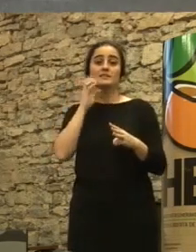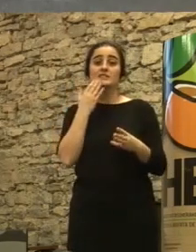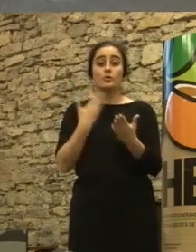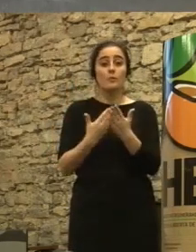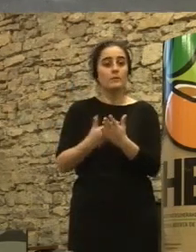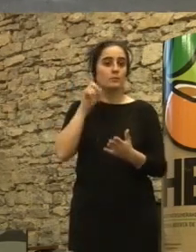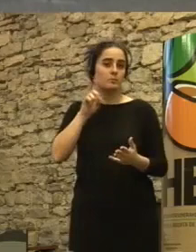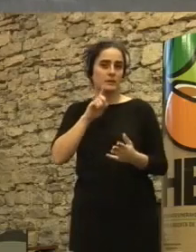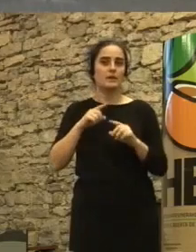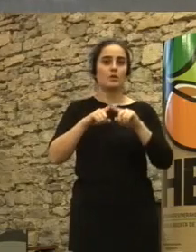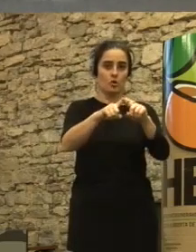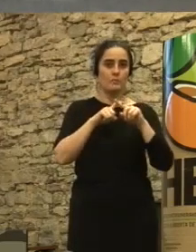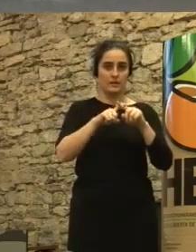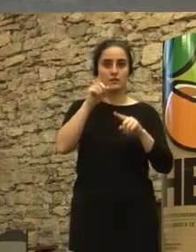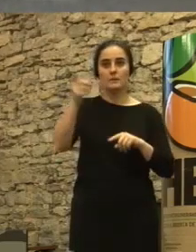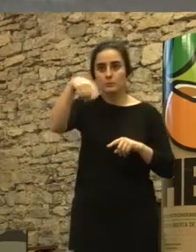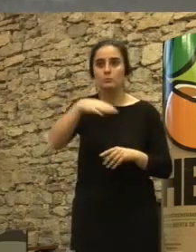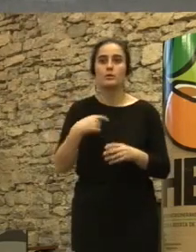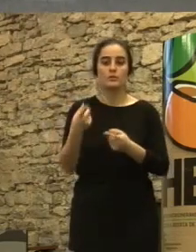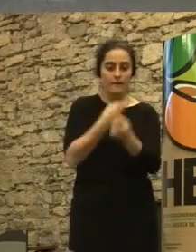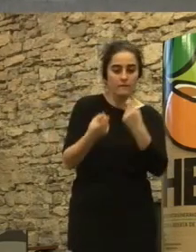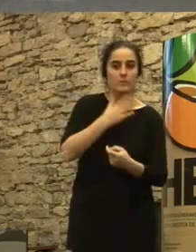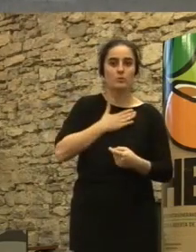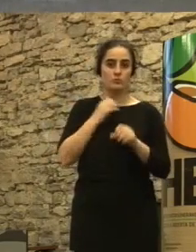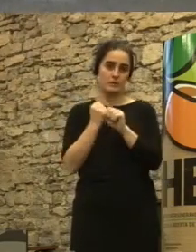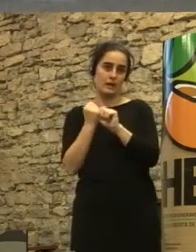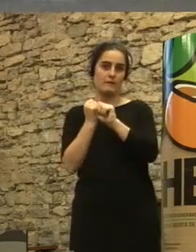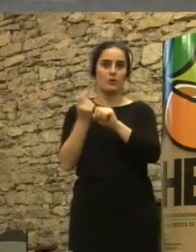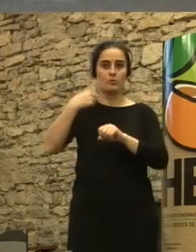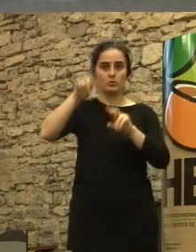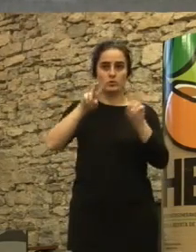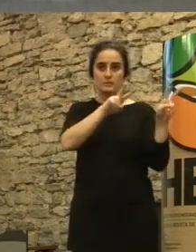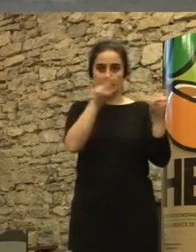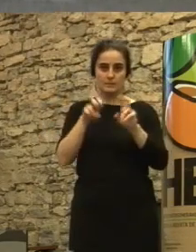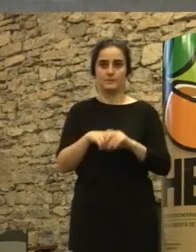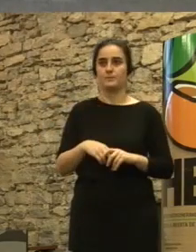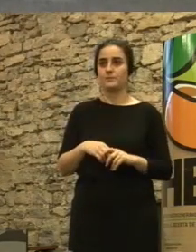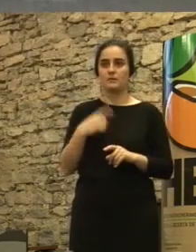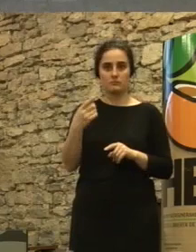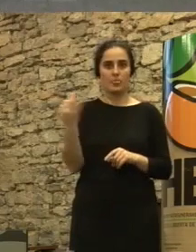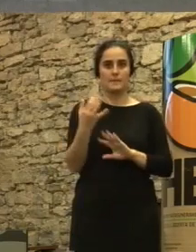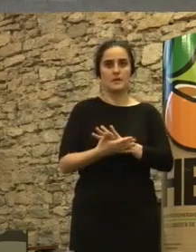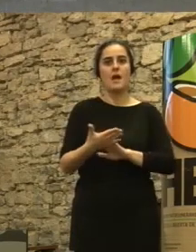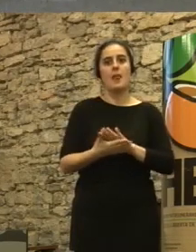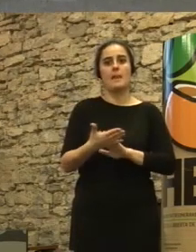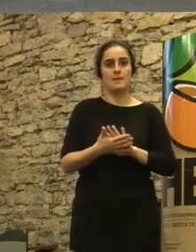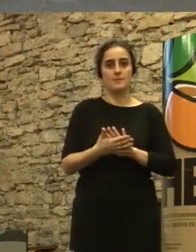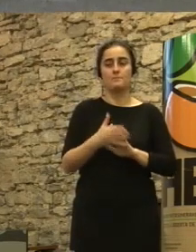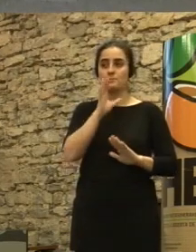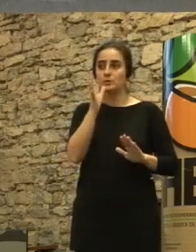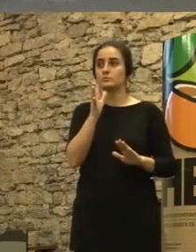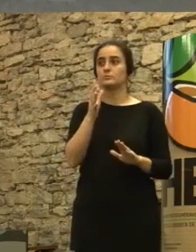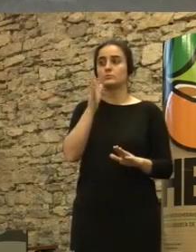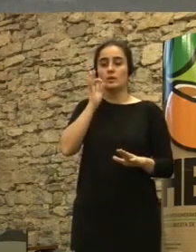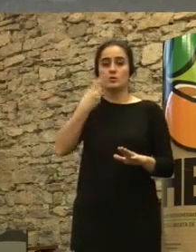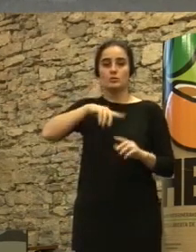poco del trabajo que hacemos, veáis las cosas que hacemos y tematicéis esto. O sea, una cosa de la que hay que hablar. Porque realmente, ya os digo,